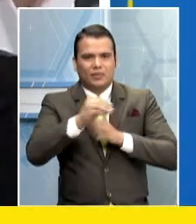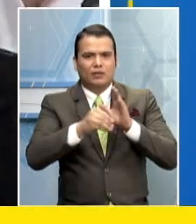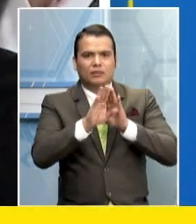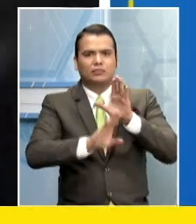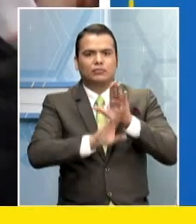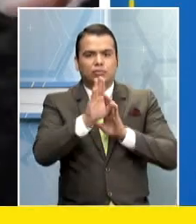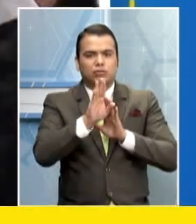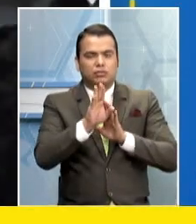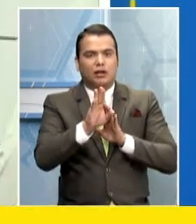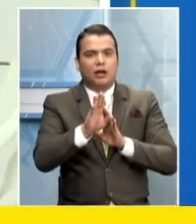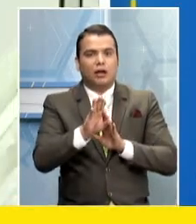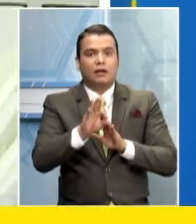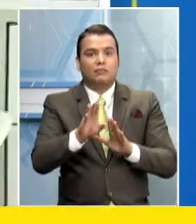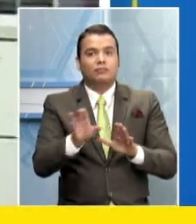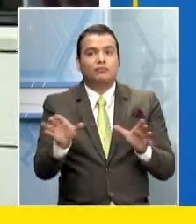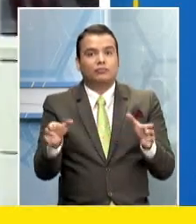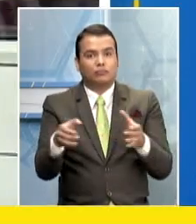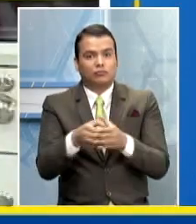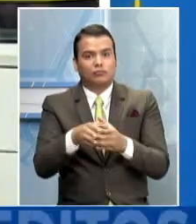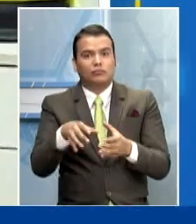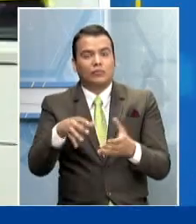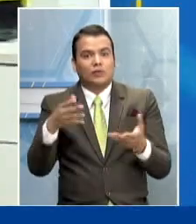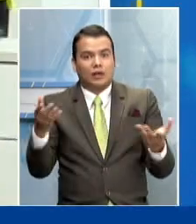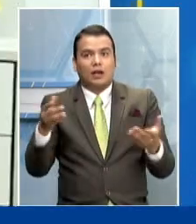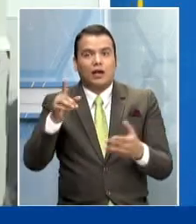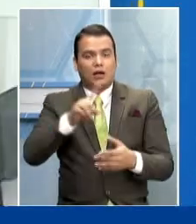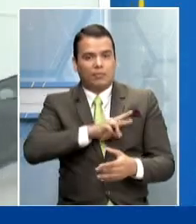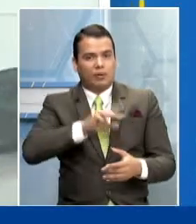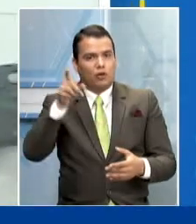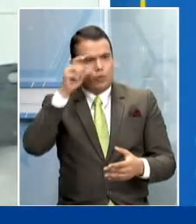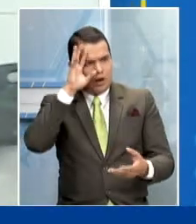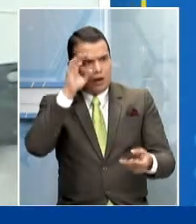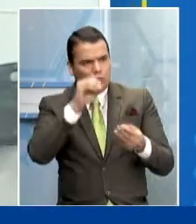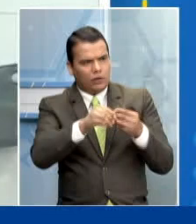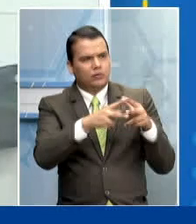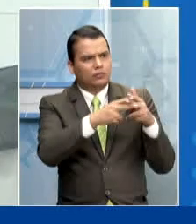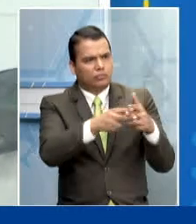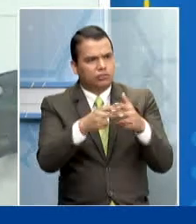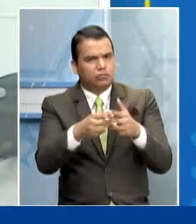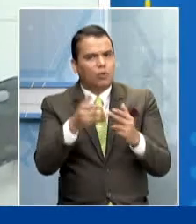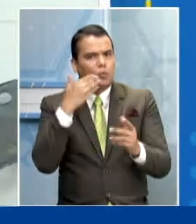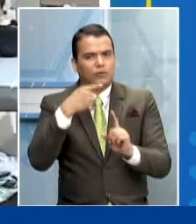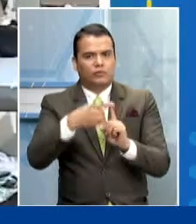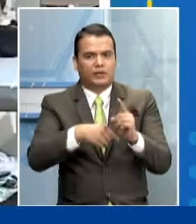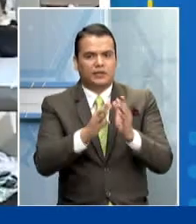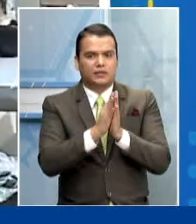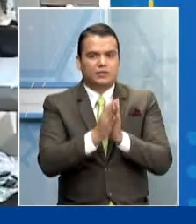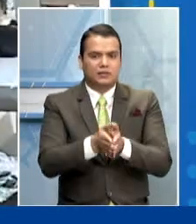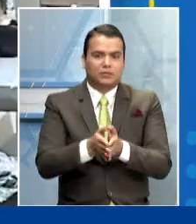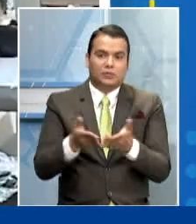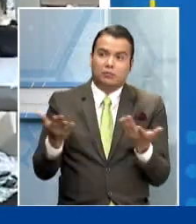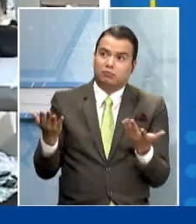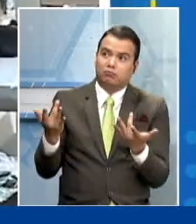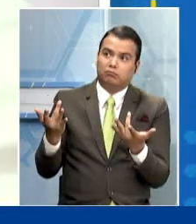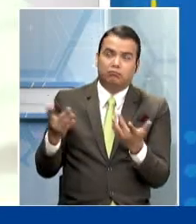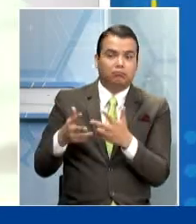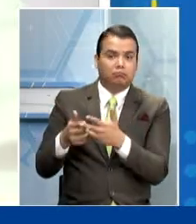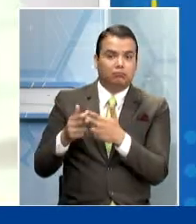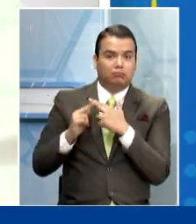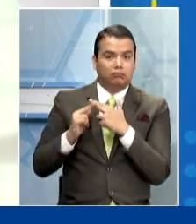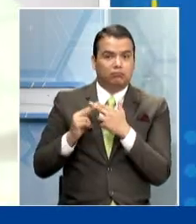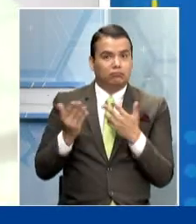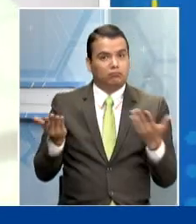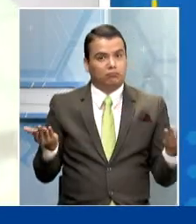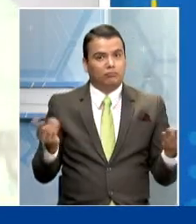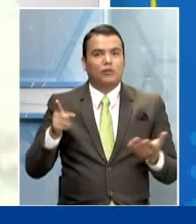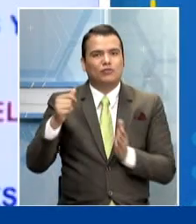les prometieron que les otorgarían microcréditos para salir de la crisis en diciembre, pero hoy siguen esperando esos recursos impulsados por